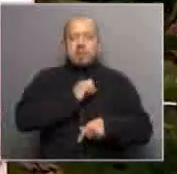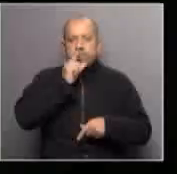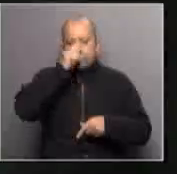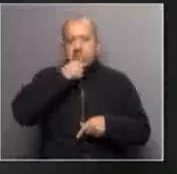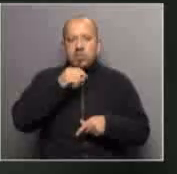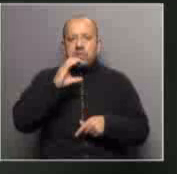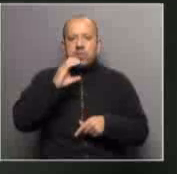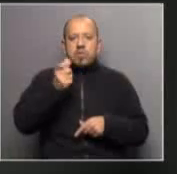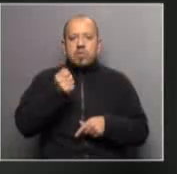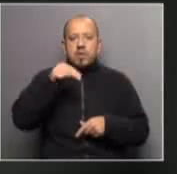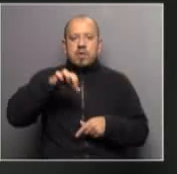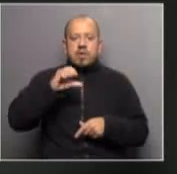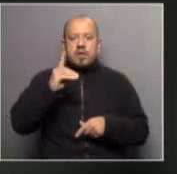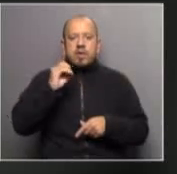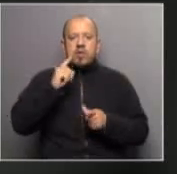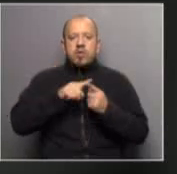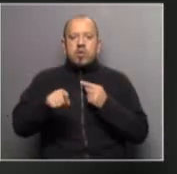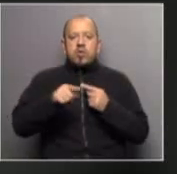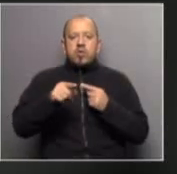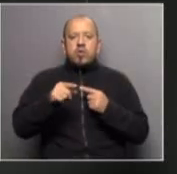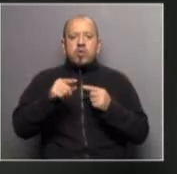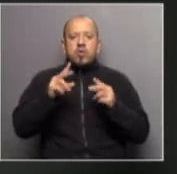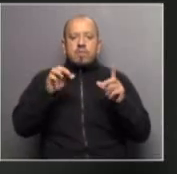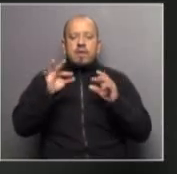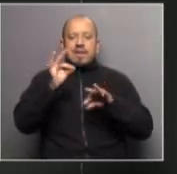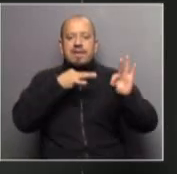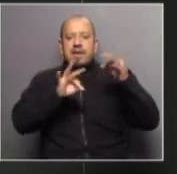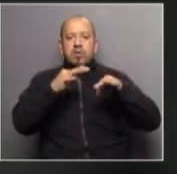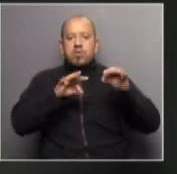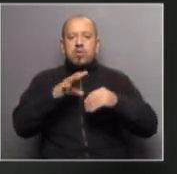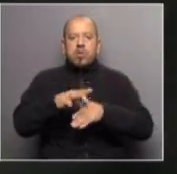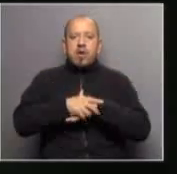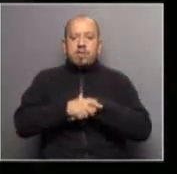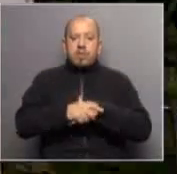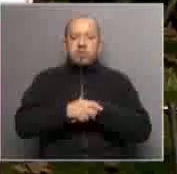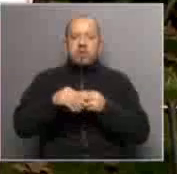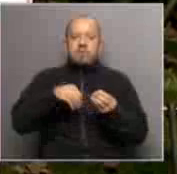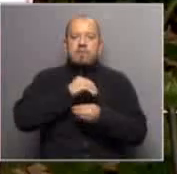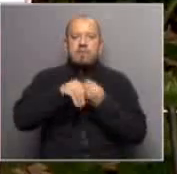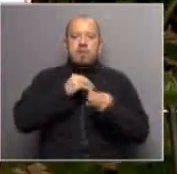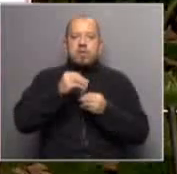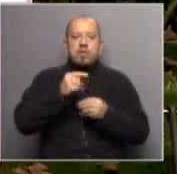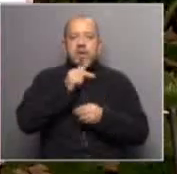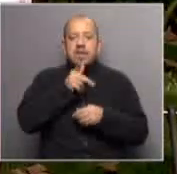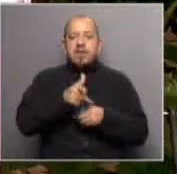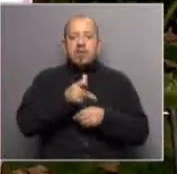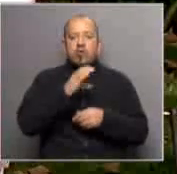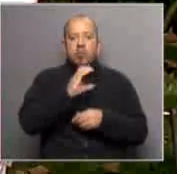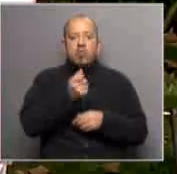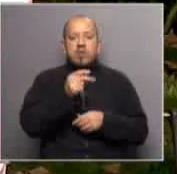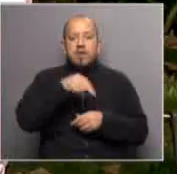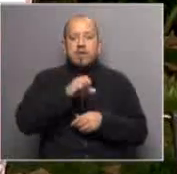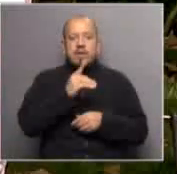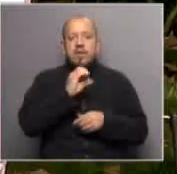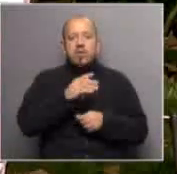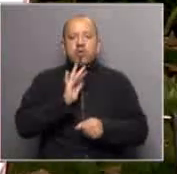Canedo. Enrique Díez Canedo, crítico teatral, amigo de la familia de García Lorca, y el hijo de Díez Canedo era actor